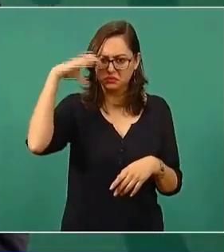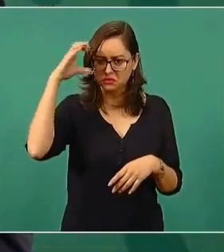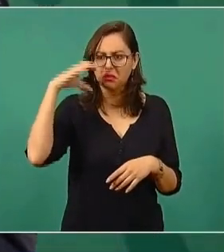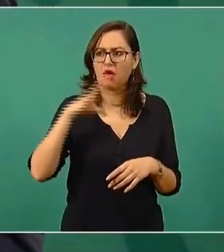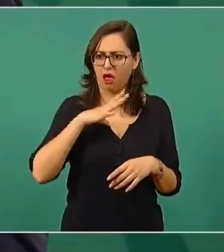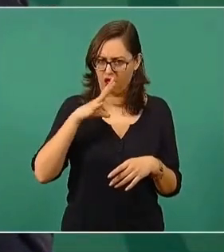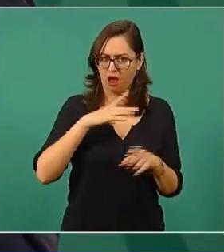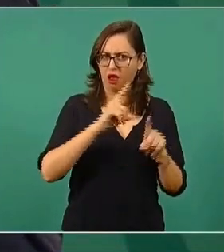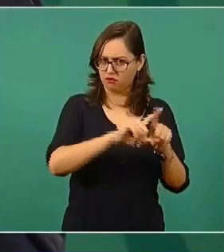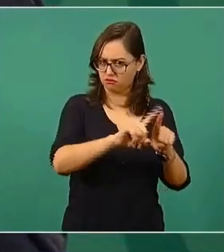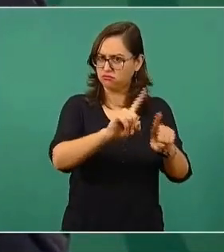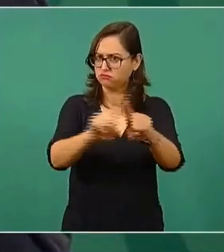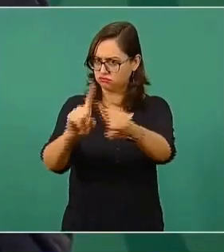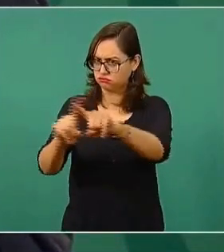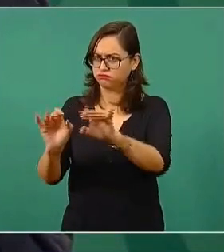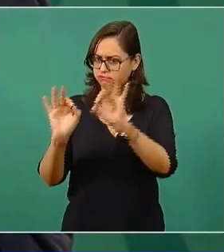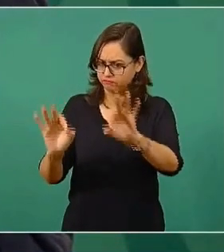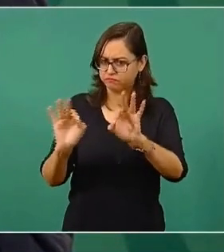pero